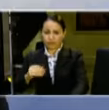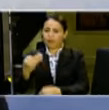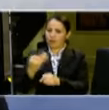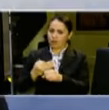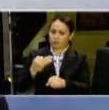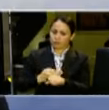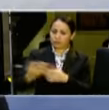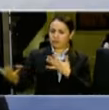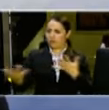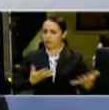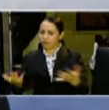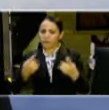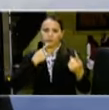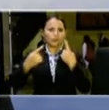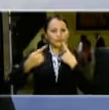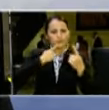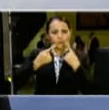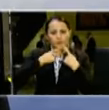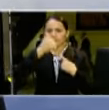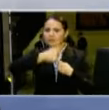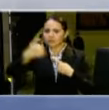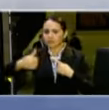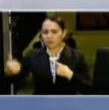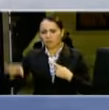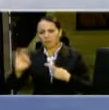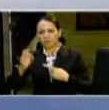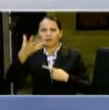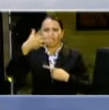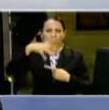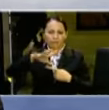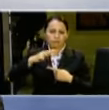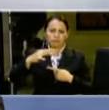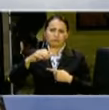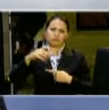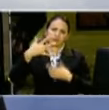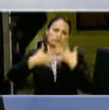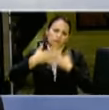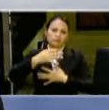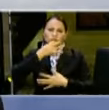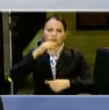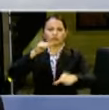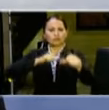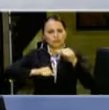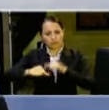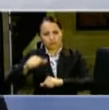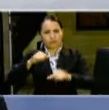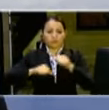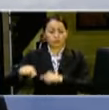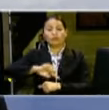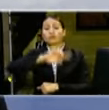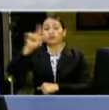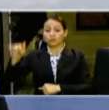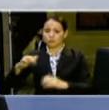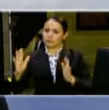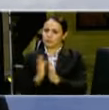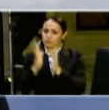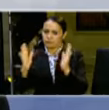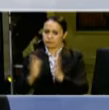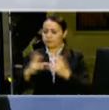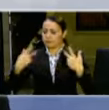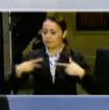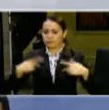una dinámica donde cada uno intervenga entre 10 y 15 minutos. Después podemos tener algunas participaciones del